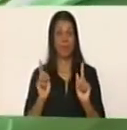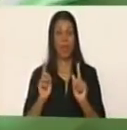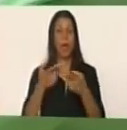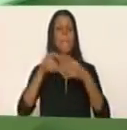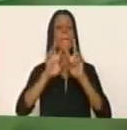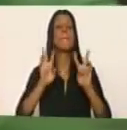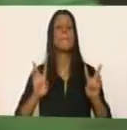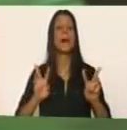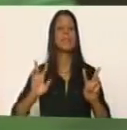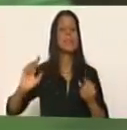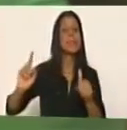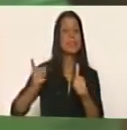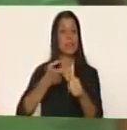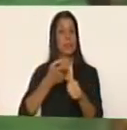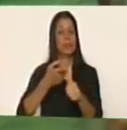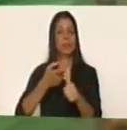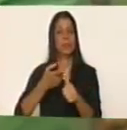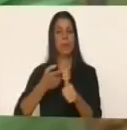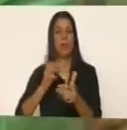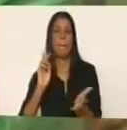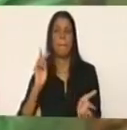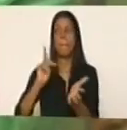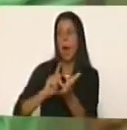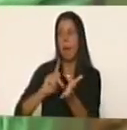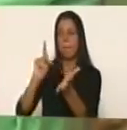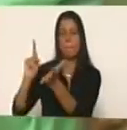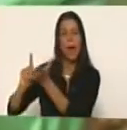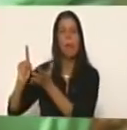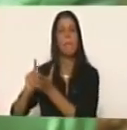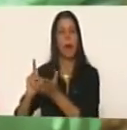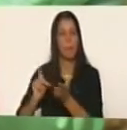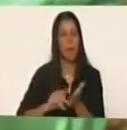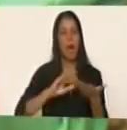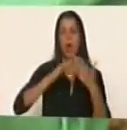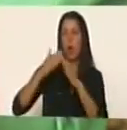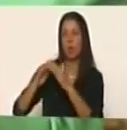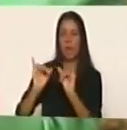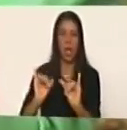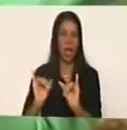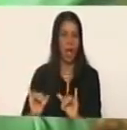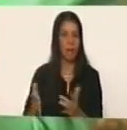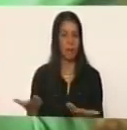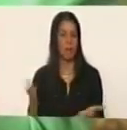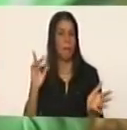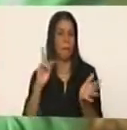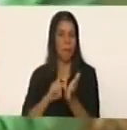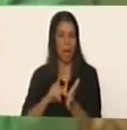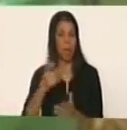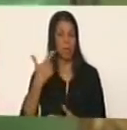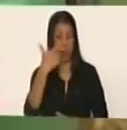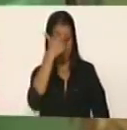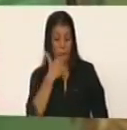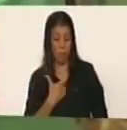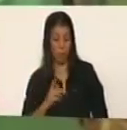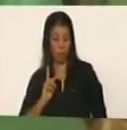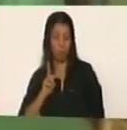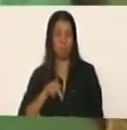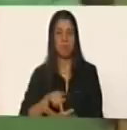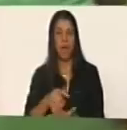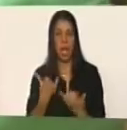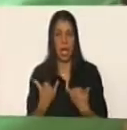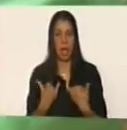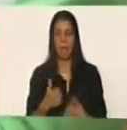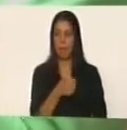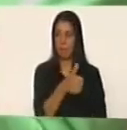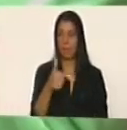paz militante, de una paz activa, de una paz que saca lo mejor de cada uno de nosotros. ¿Y por qué yo quiero